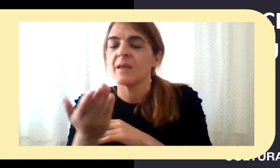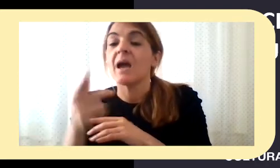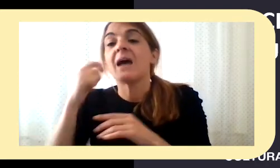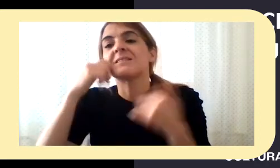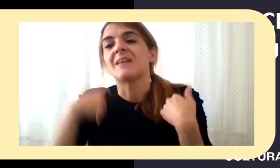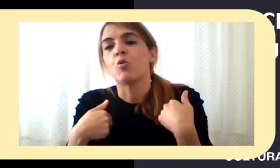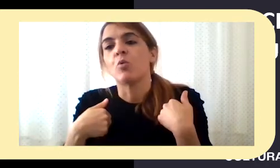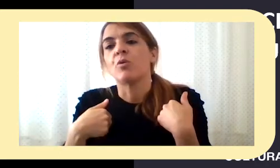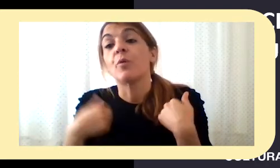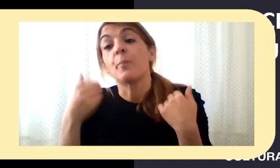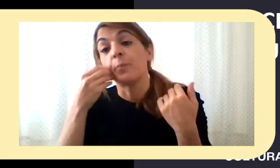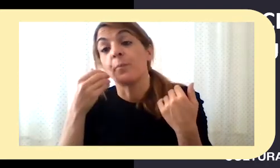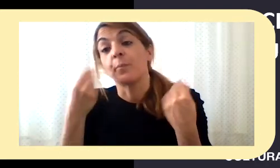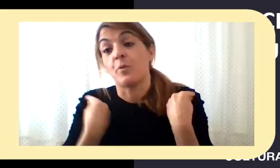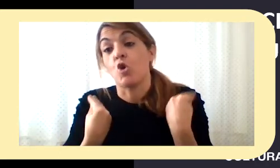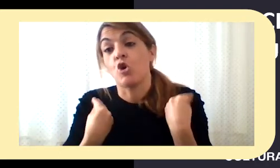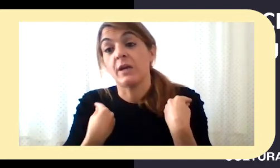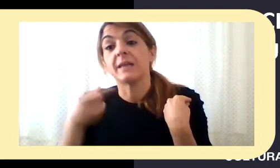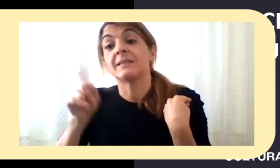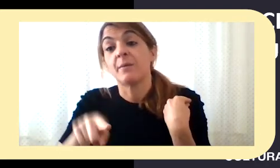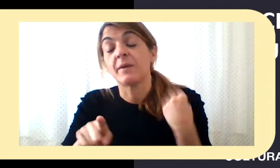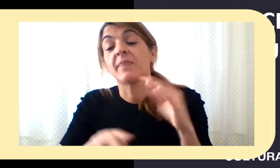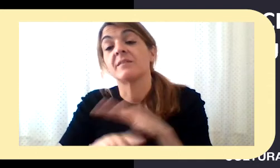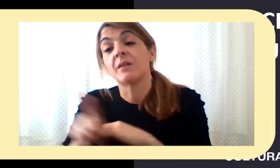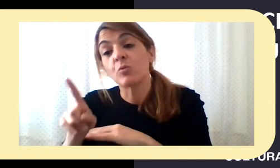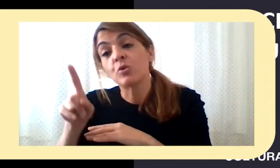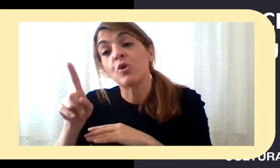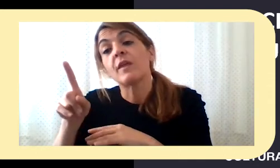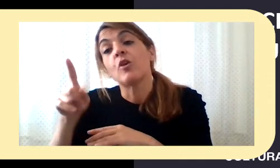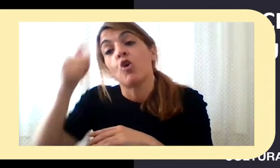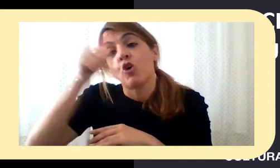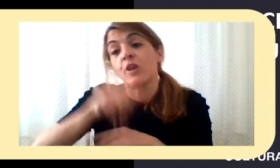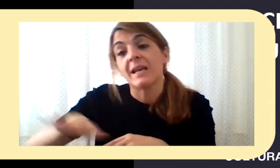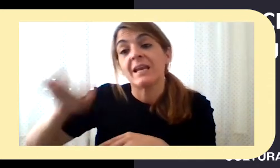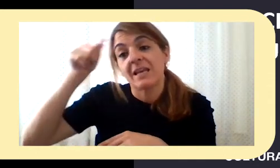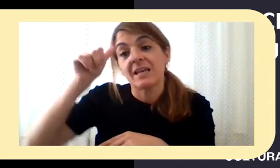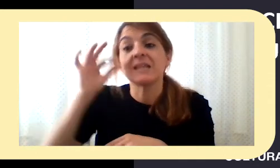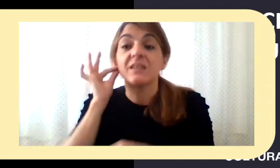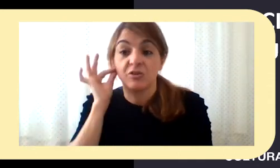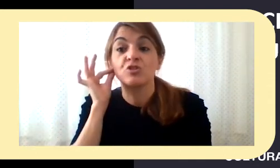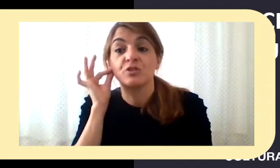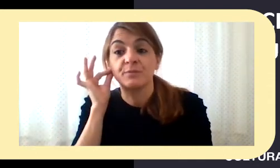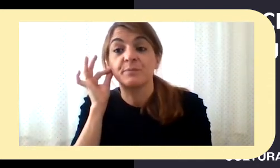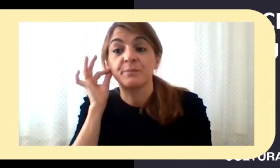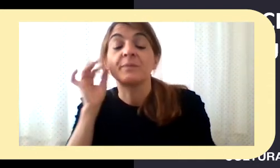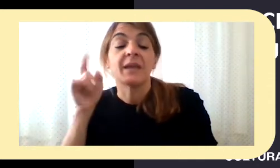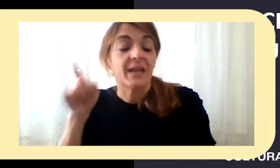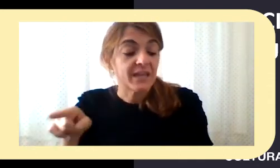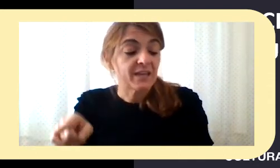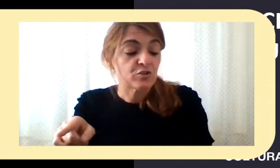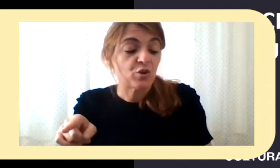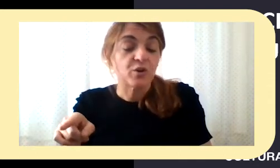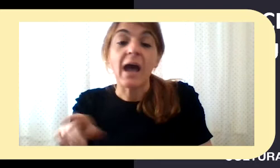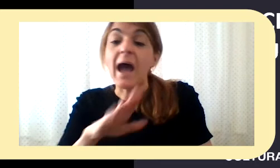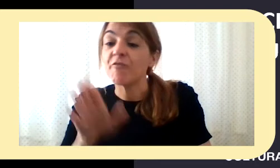y en el desarrollo neurológico de los niños y niñas que tenemos en nuestro entorno, y que eso es otra parte